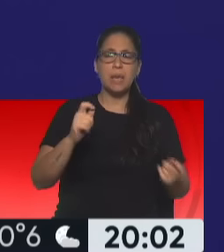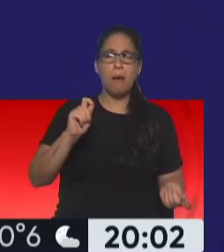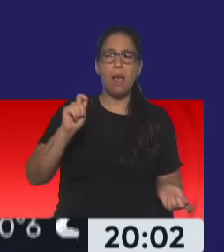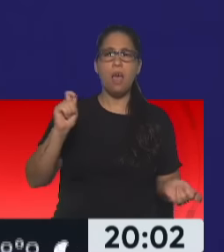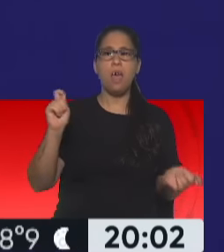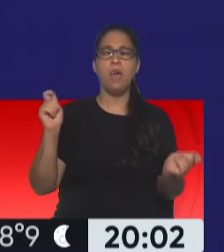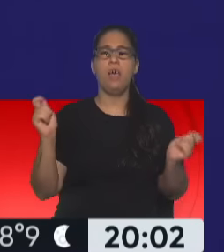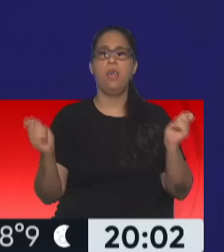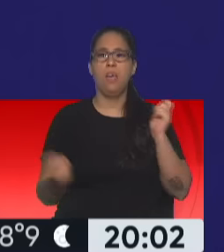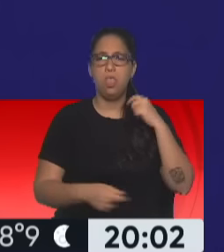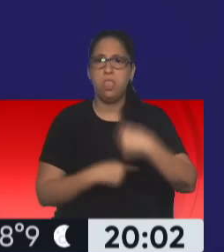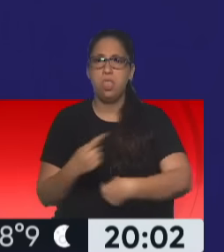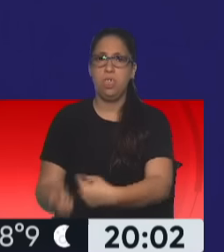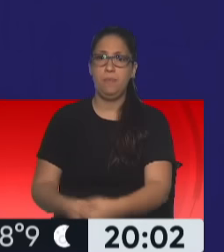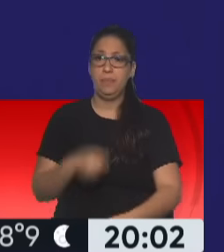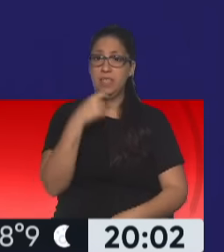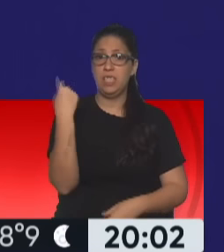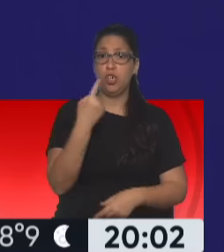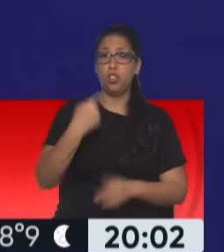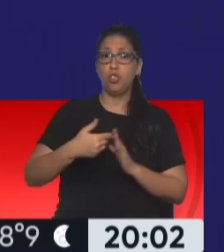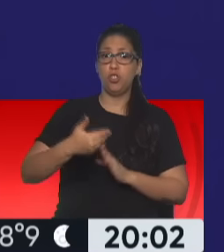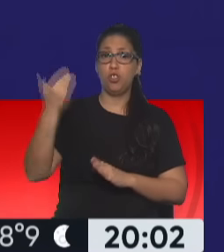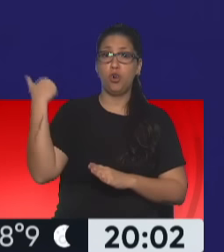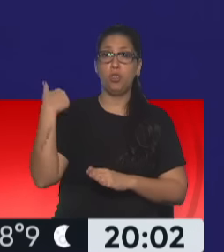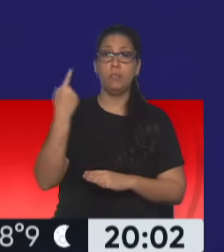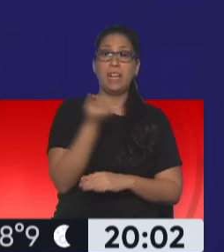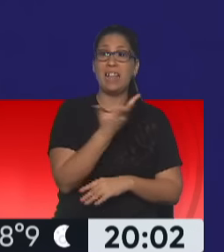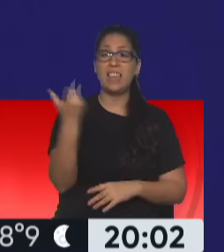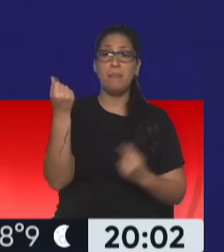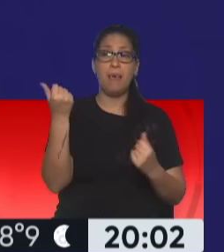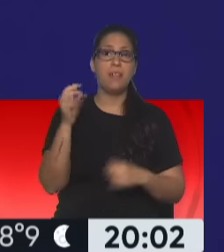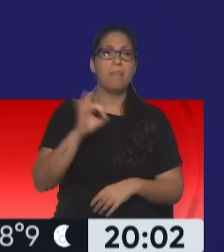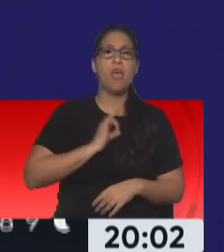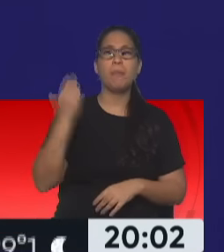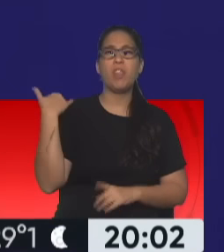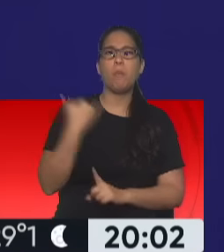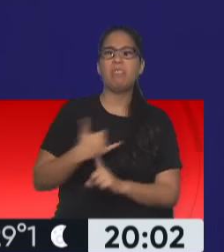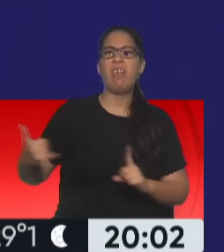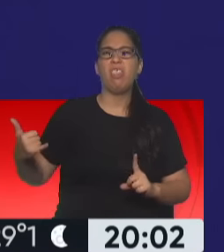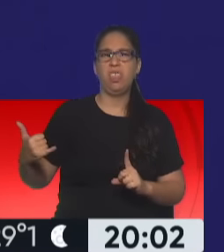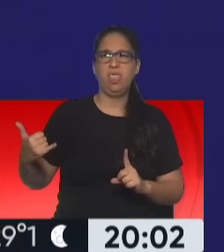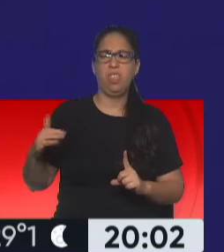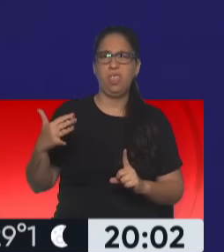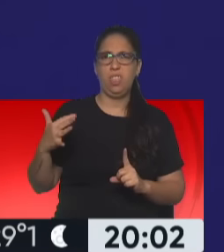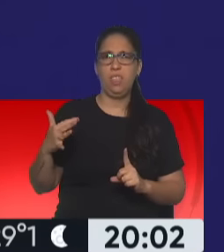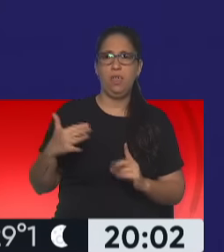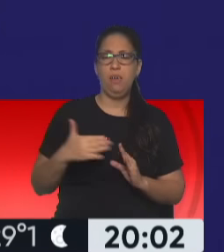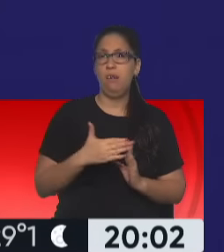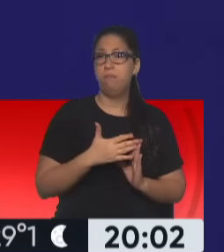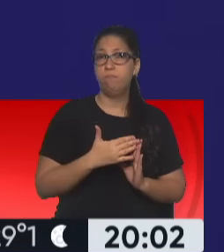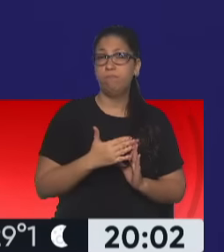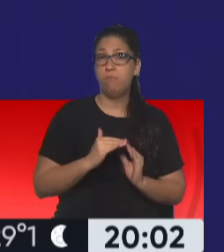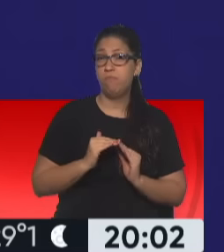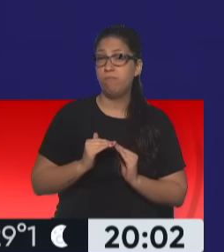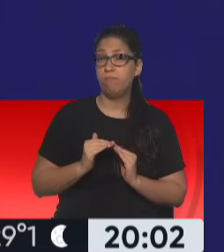si nosotros fijamos la cantidad de dinero a mitad del año pasado, cuando terminamos